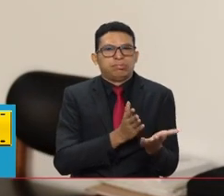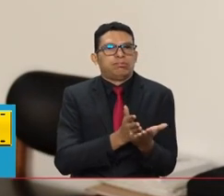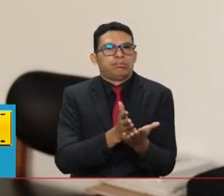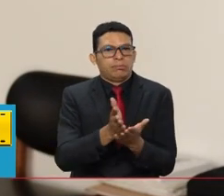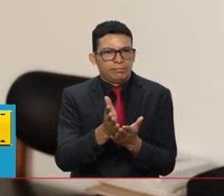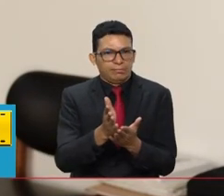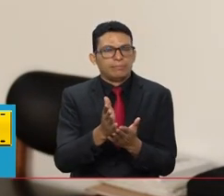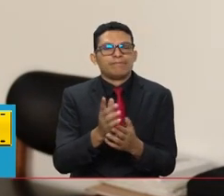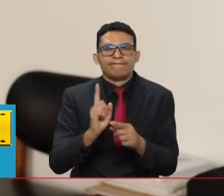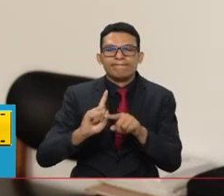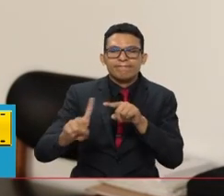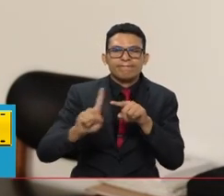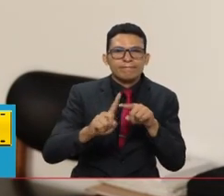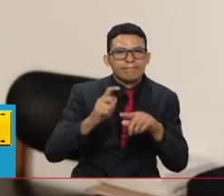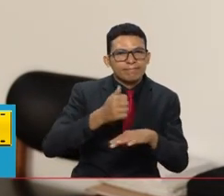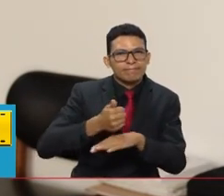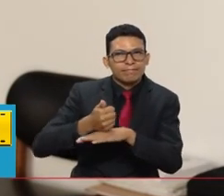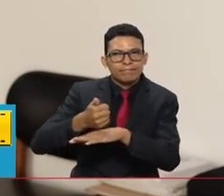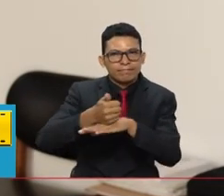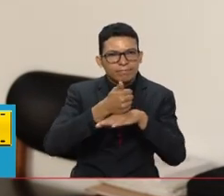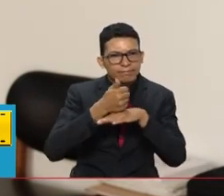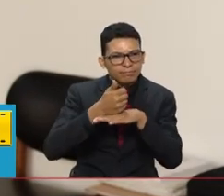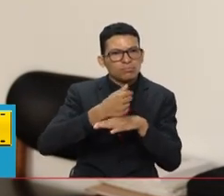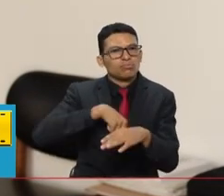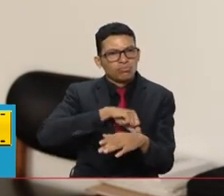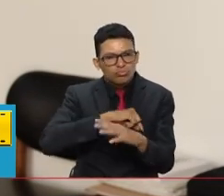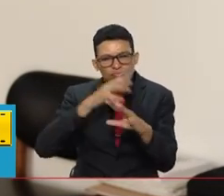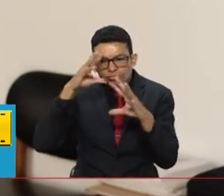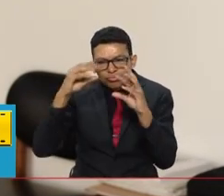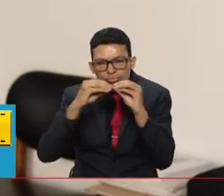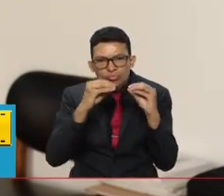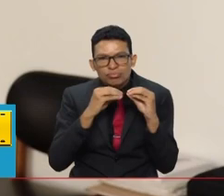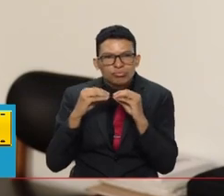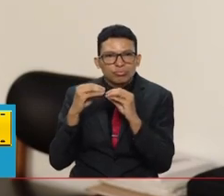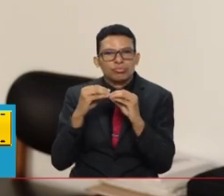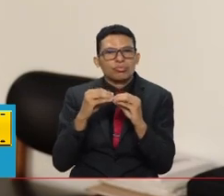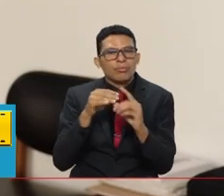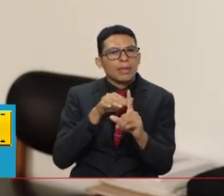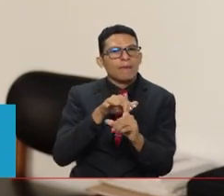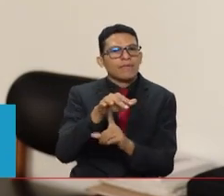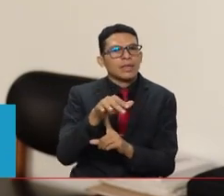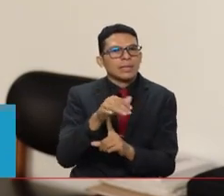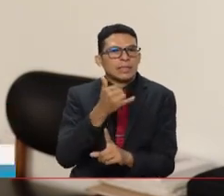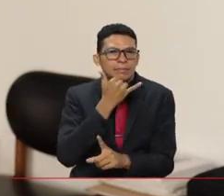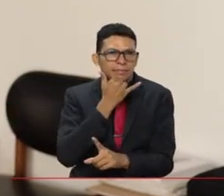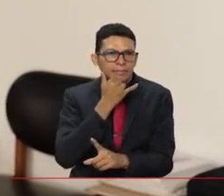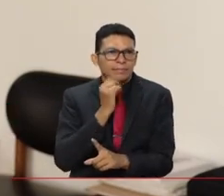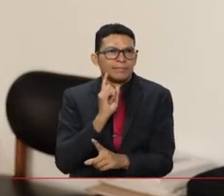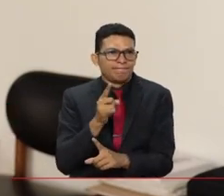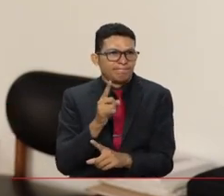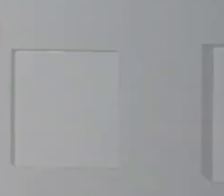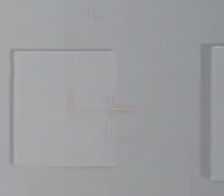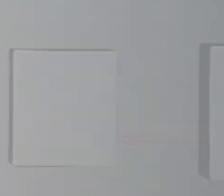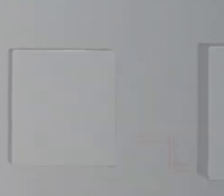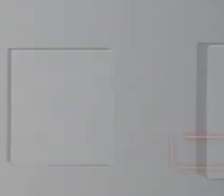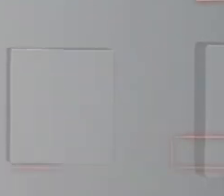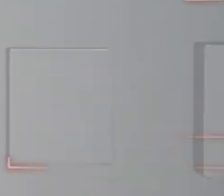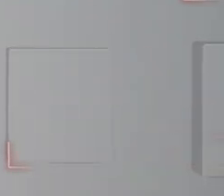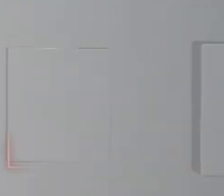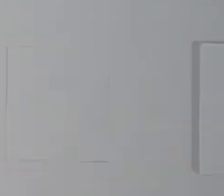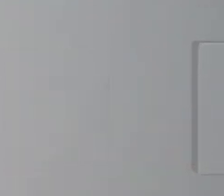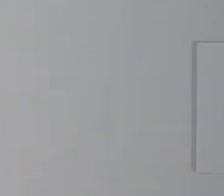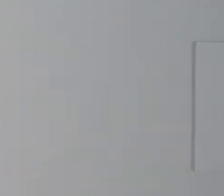las diferentes autoridades para establecer las afectaciones que se hayan podido presentar.